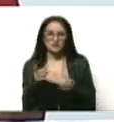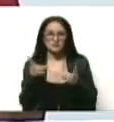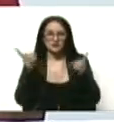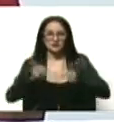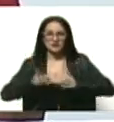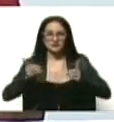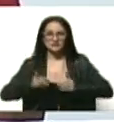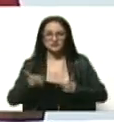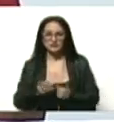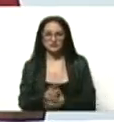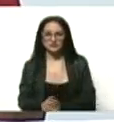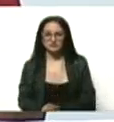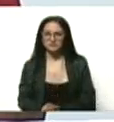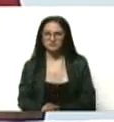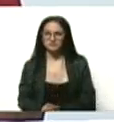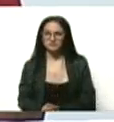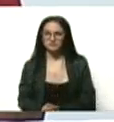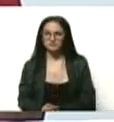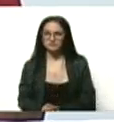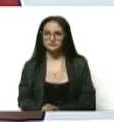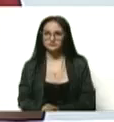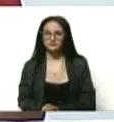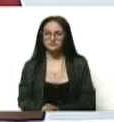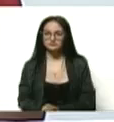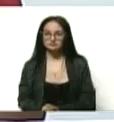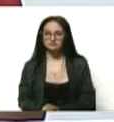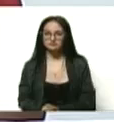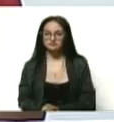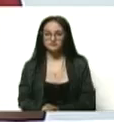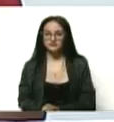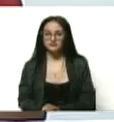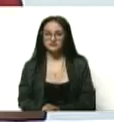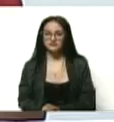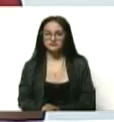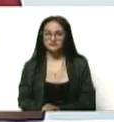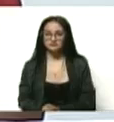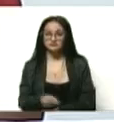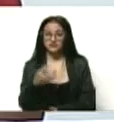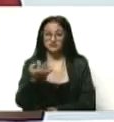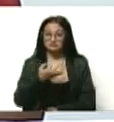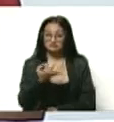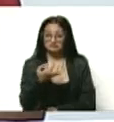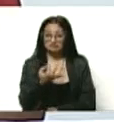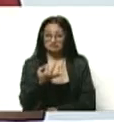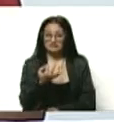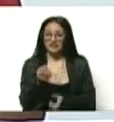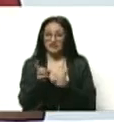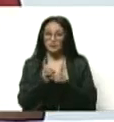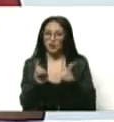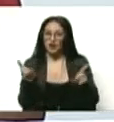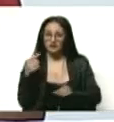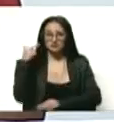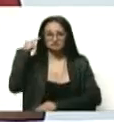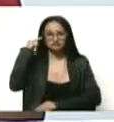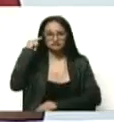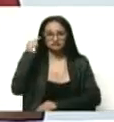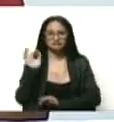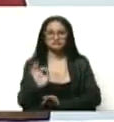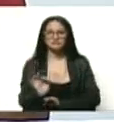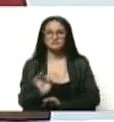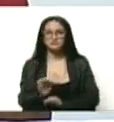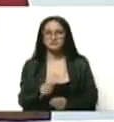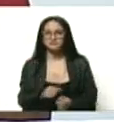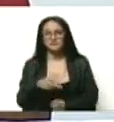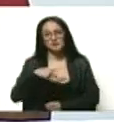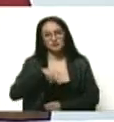decisiones. Eso tiene que tener un sentido altísimamente democrático. Por eso nosotros